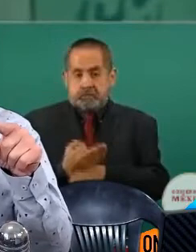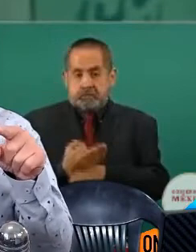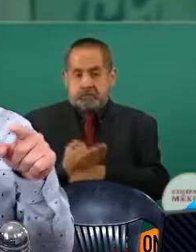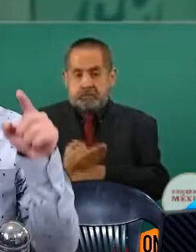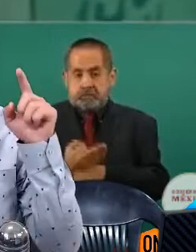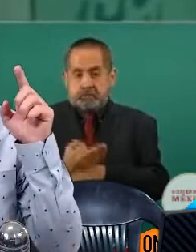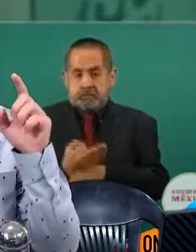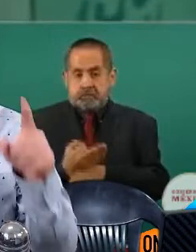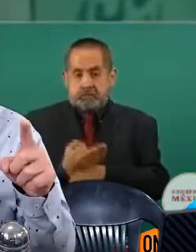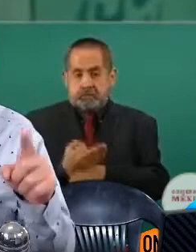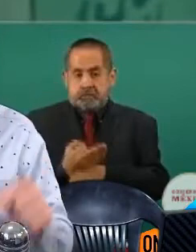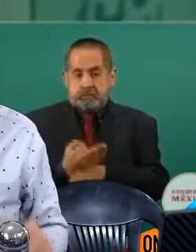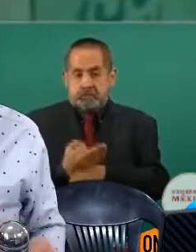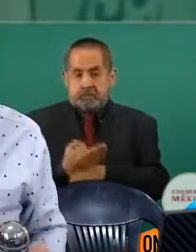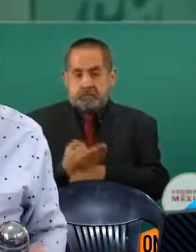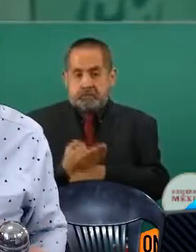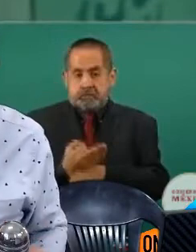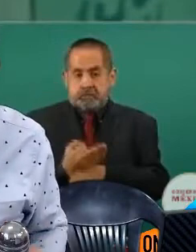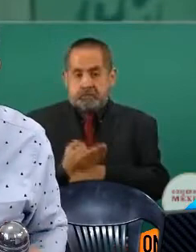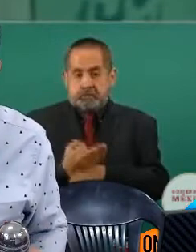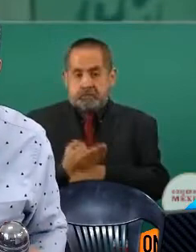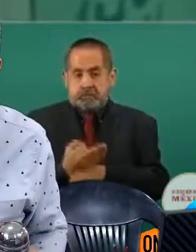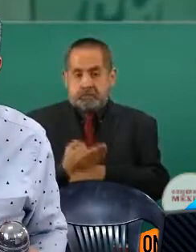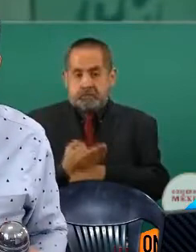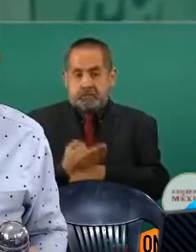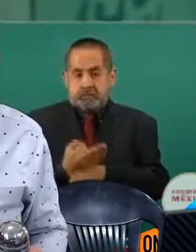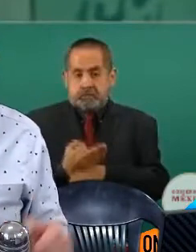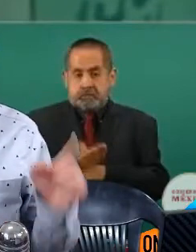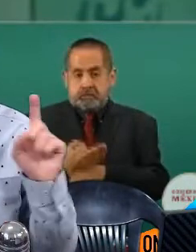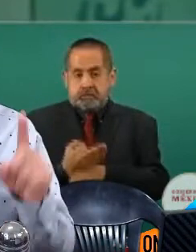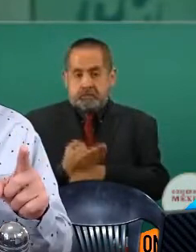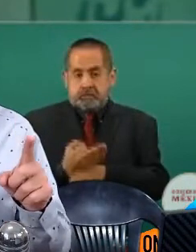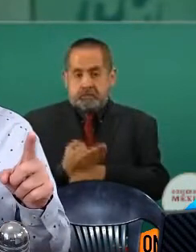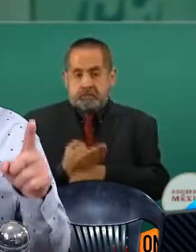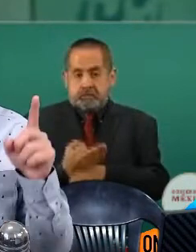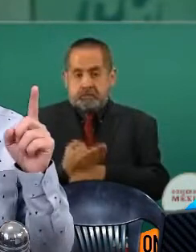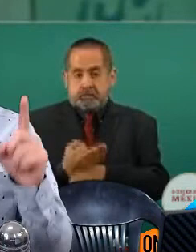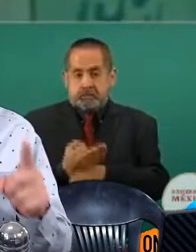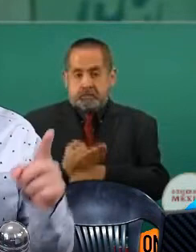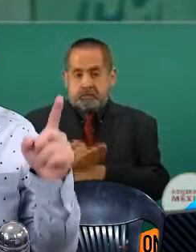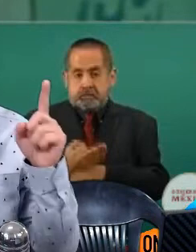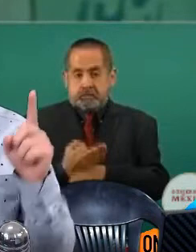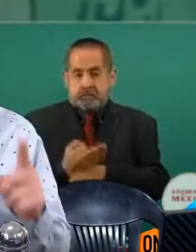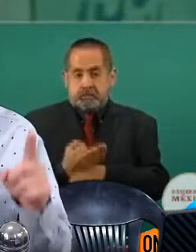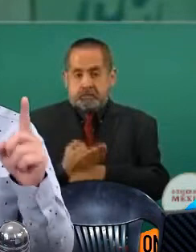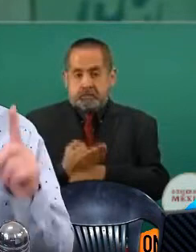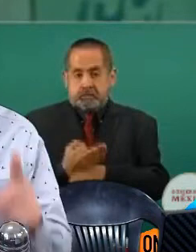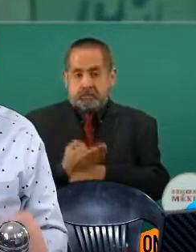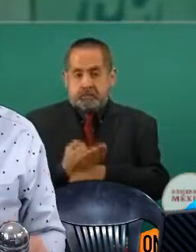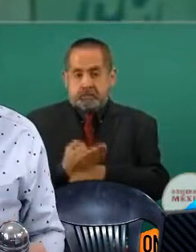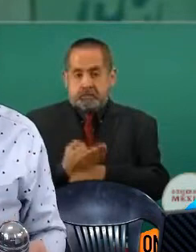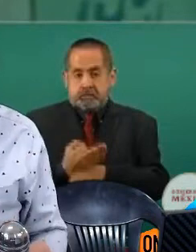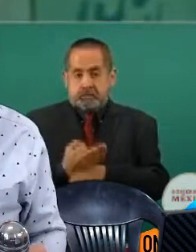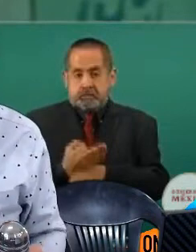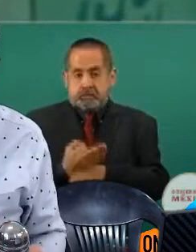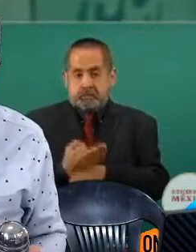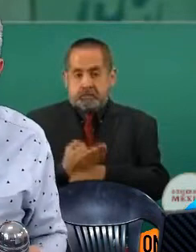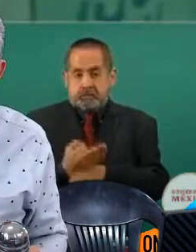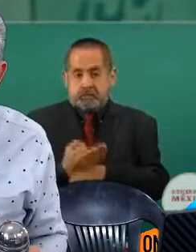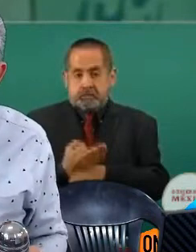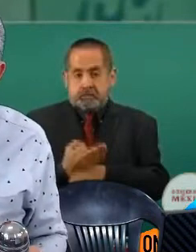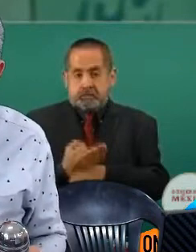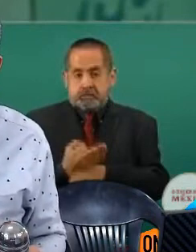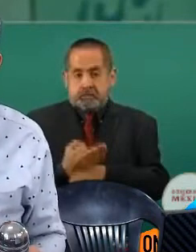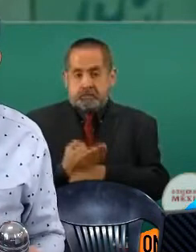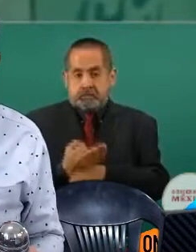no ocurra, todo está en nuestras manos. Los mexicanos somos los que vamos a decidir si ellos